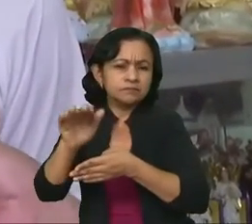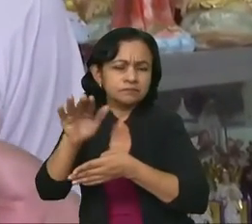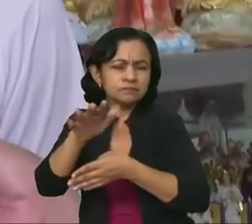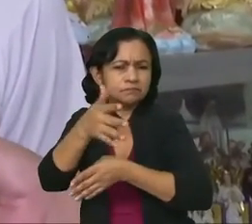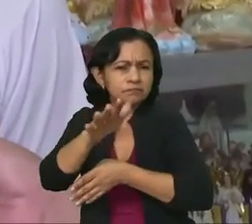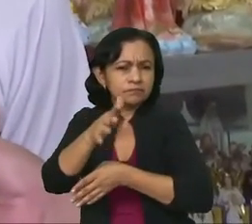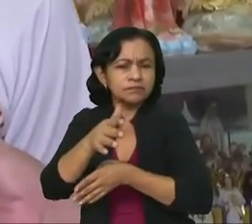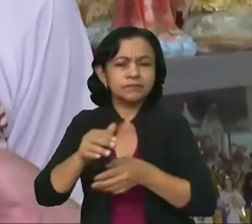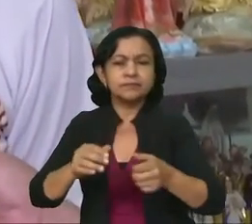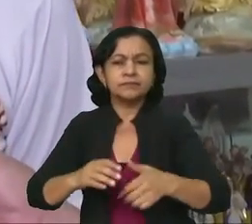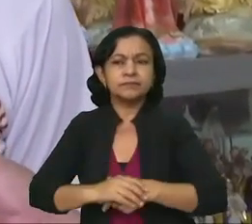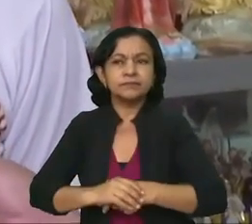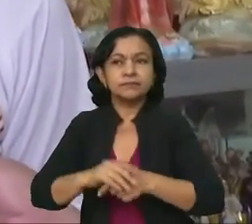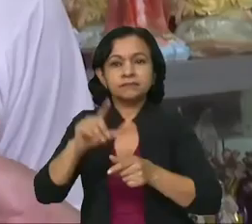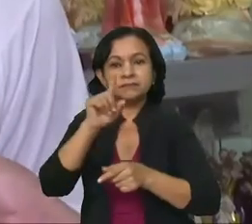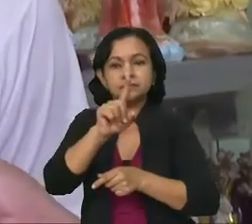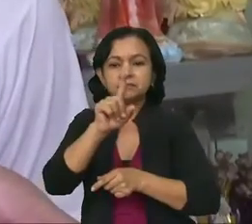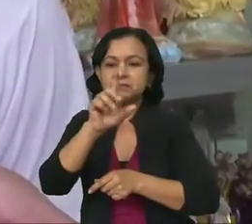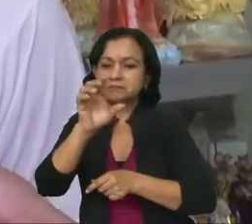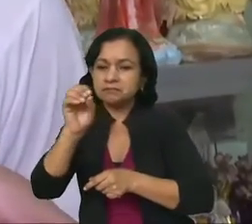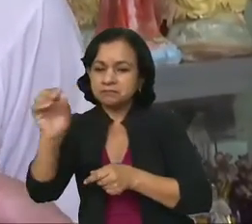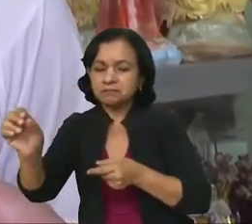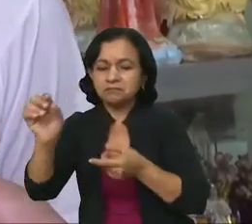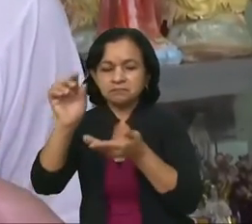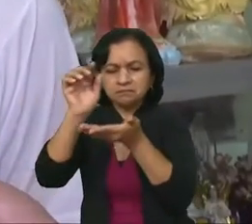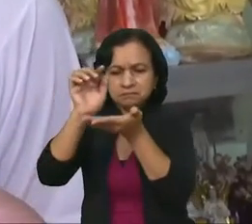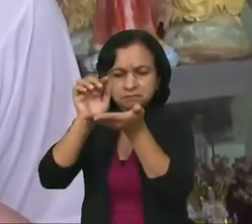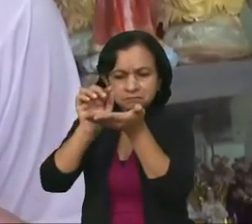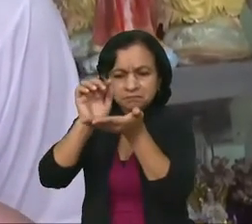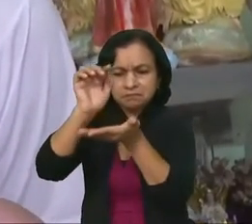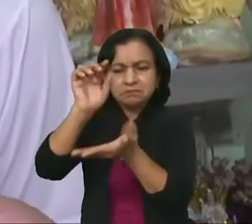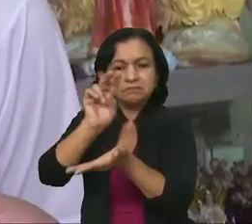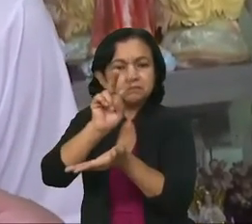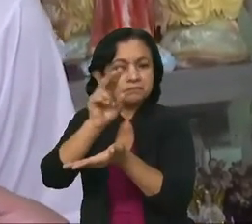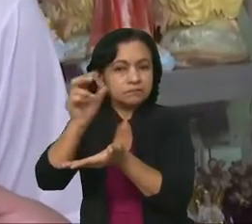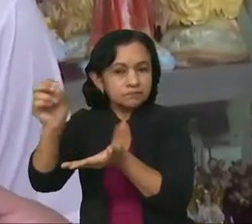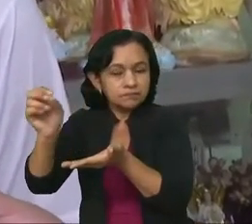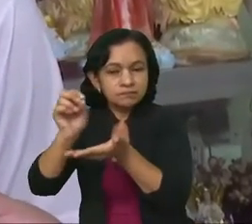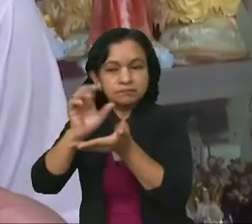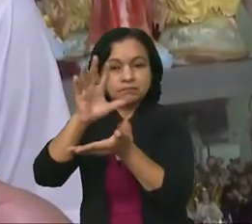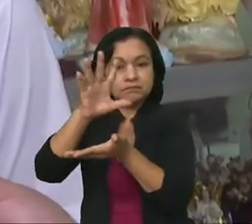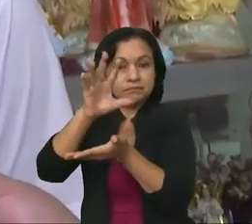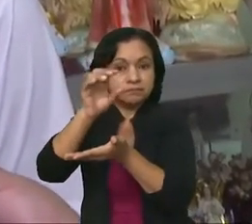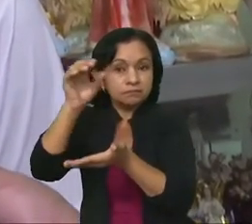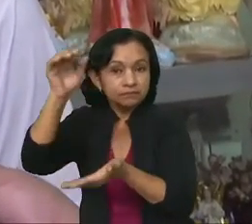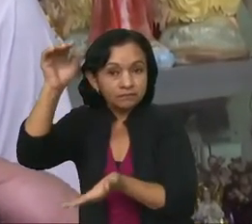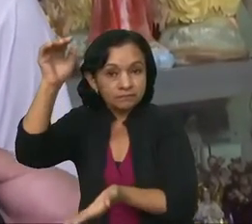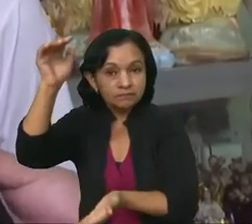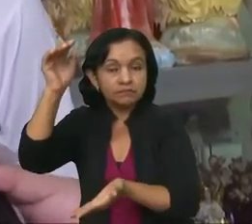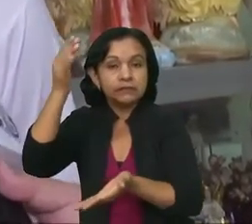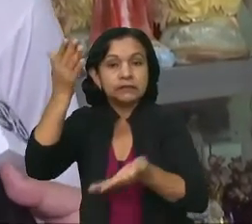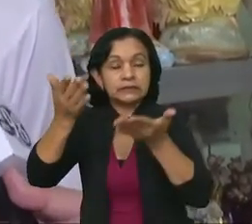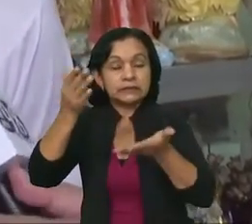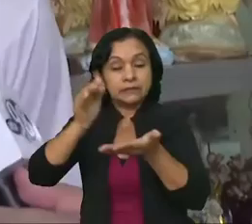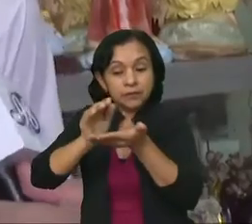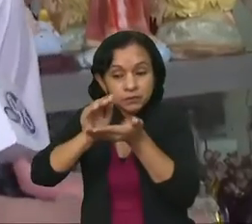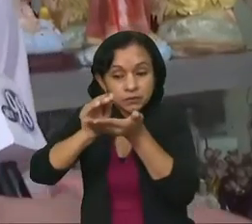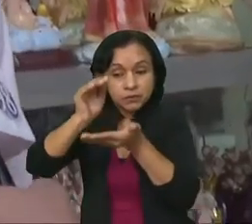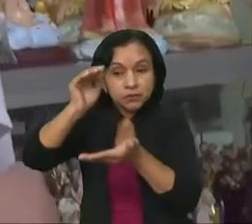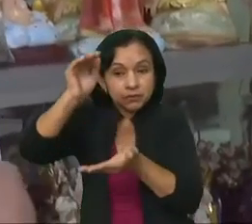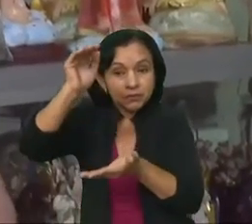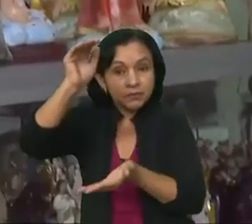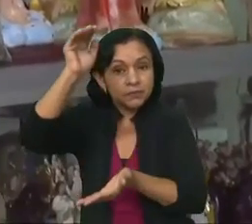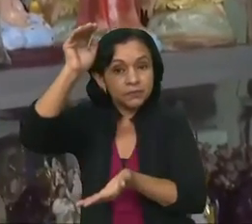entre 100 Córdoba, 200 Córdoba, 500 Córdoba, dependiendo del tamaño y